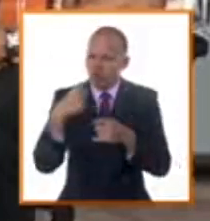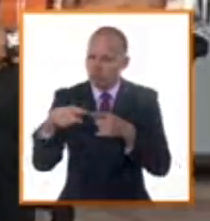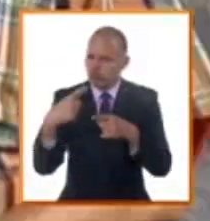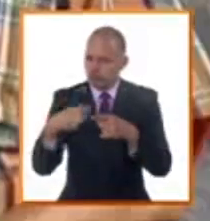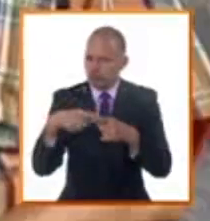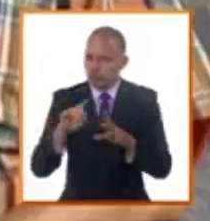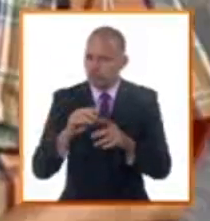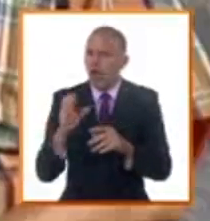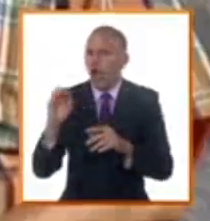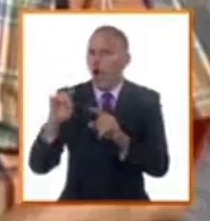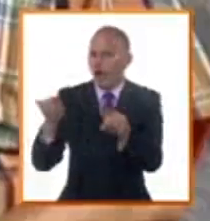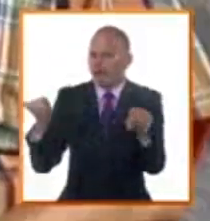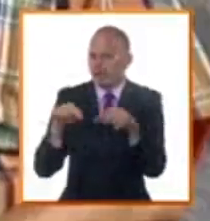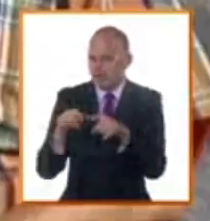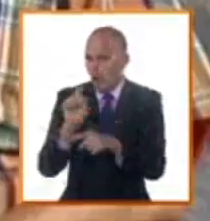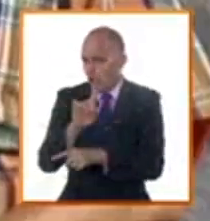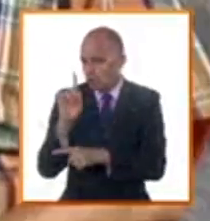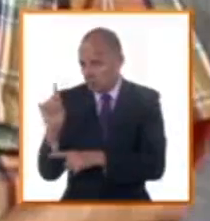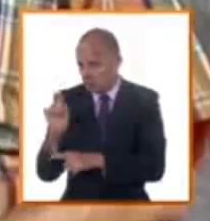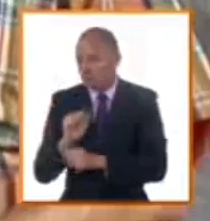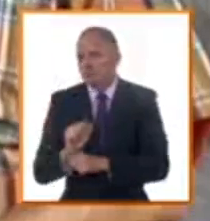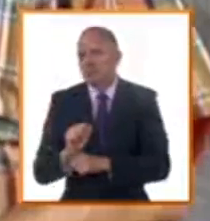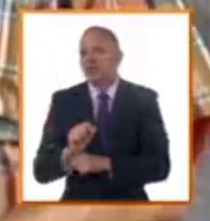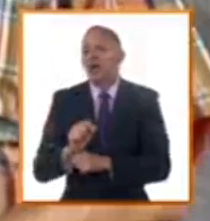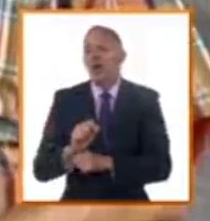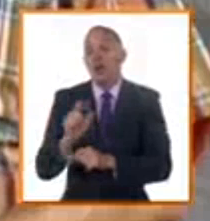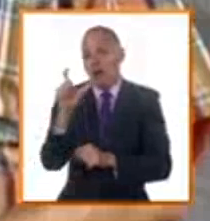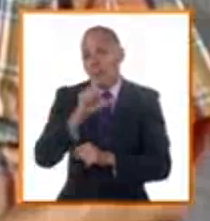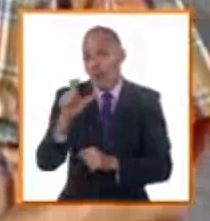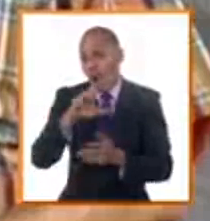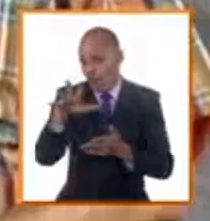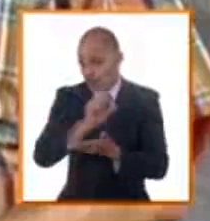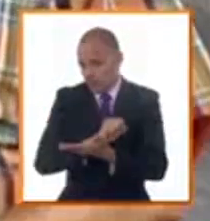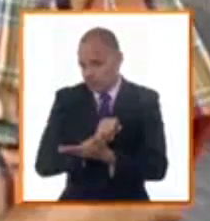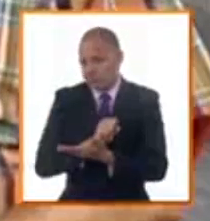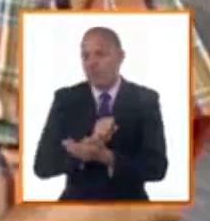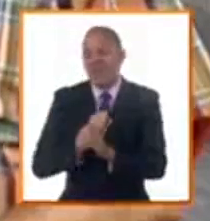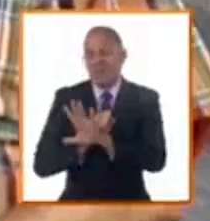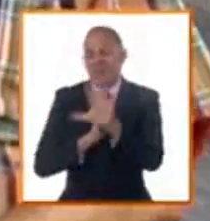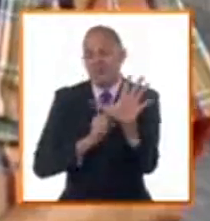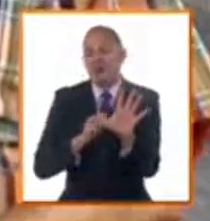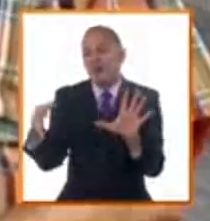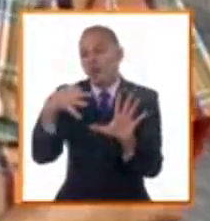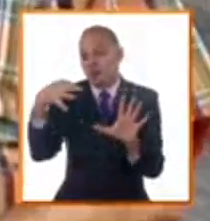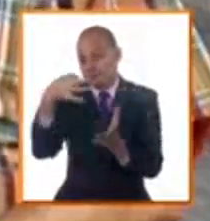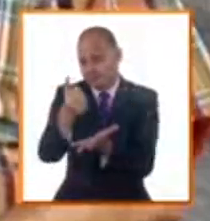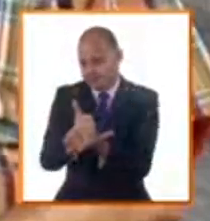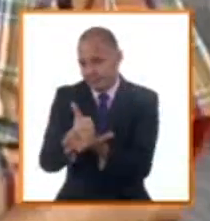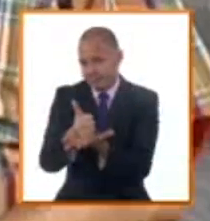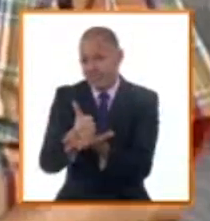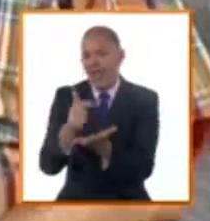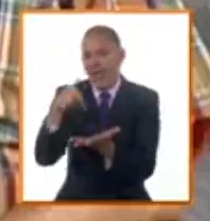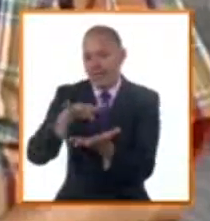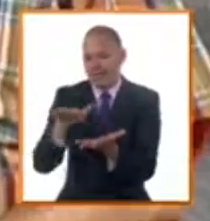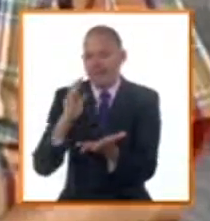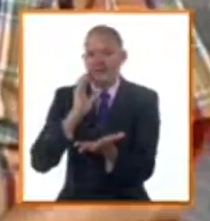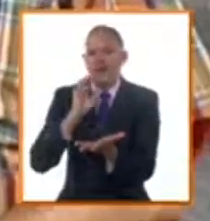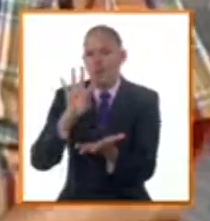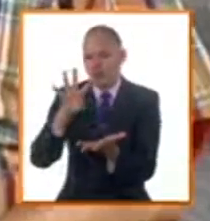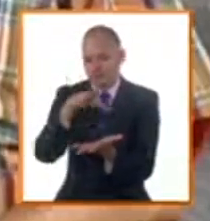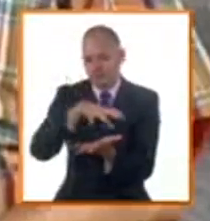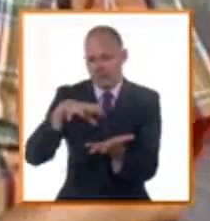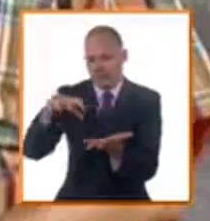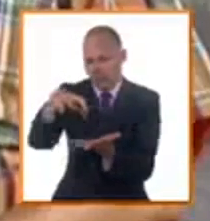trámite. Tenemos 11 oficinas de trámite en toda la provincia, 5 en el municipio de Camagüey, enmarcada por los 4 distritos, y que han